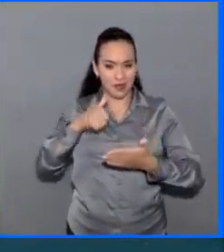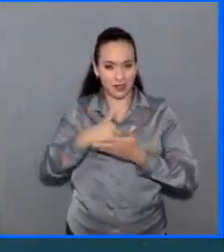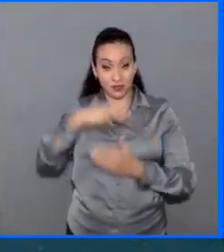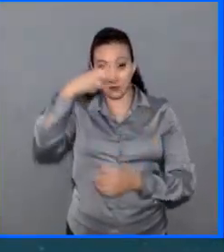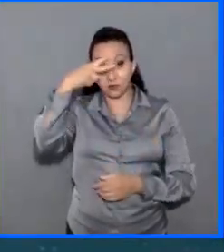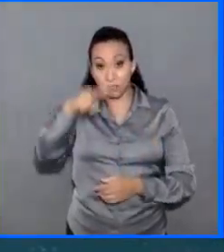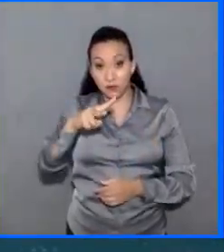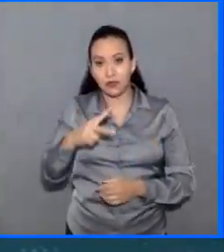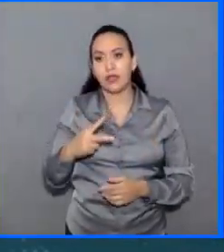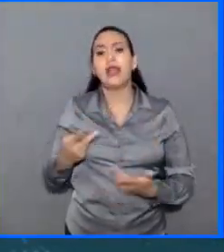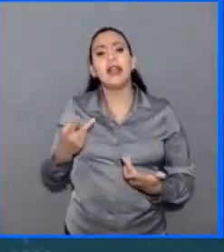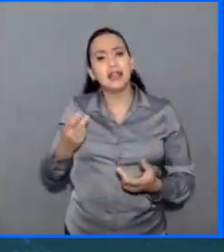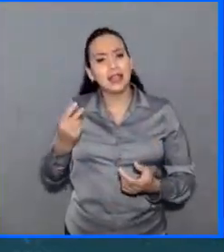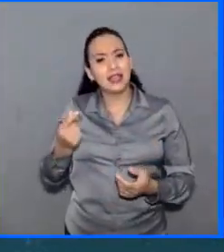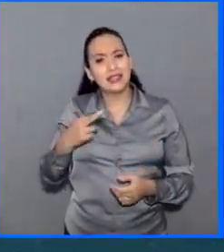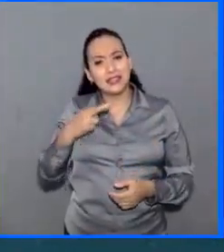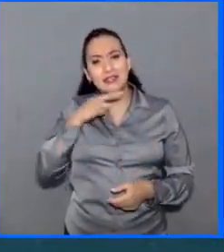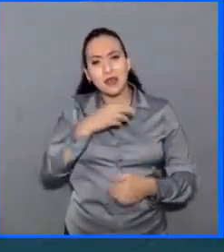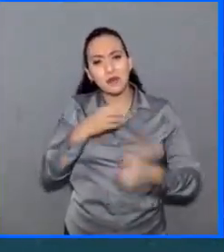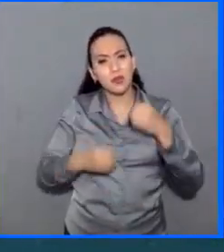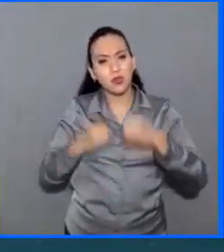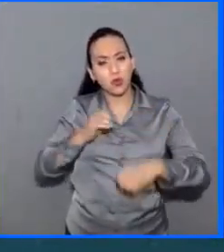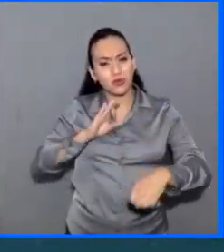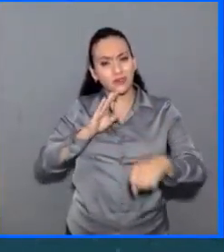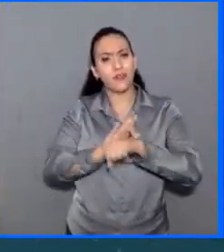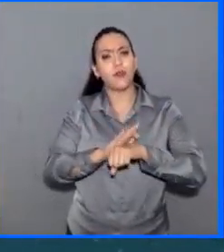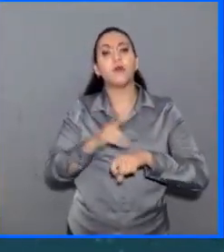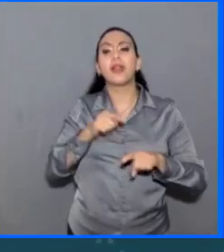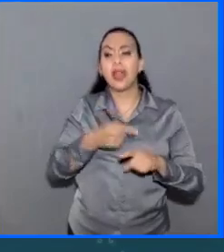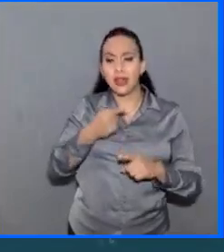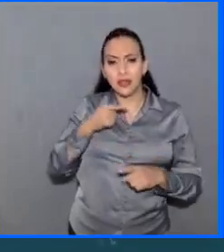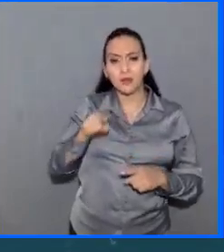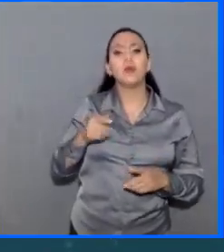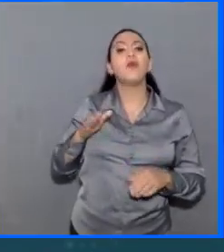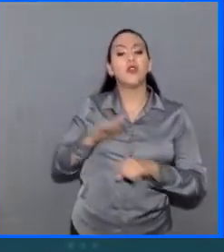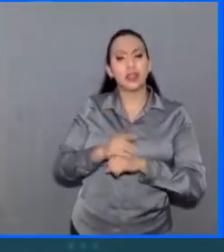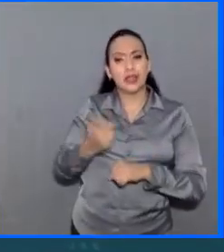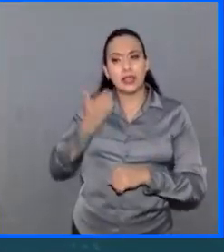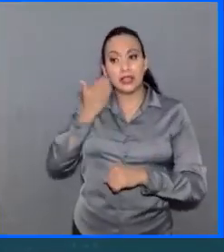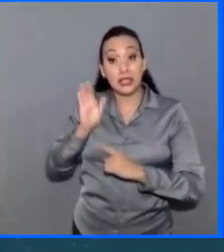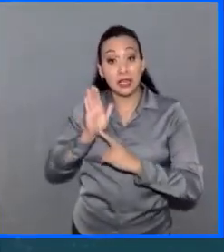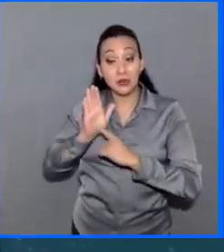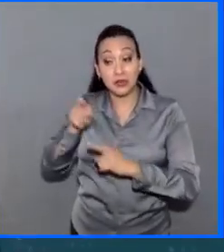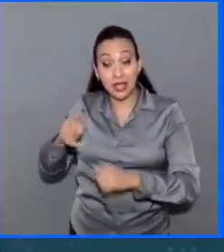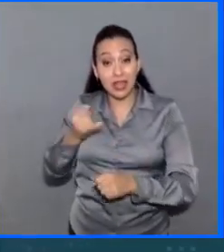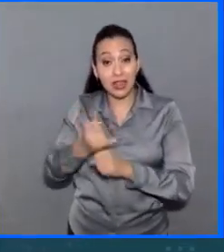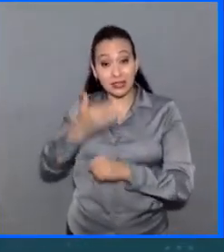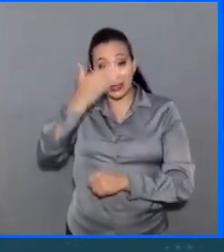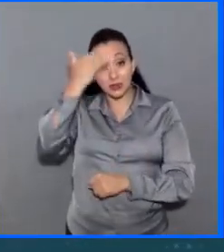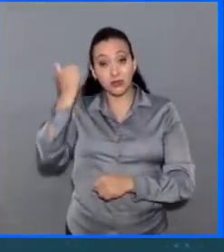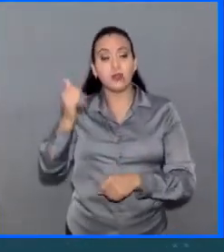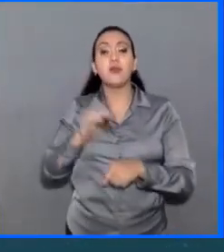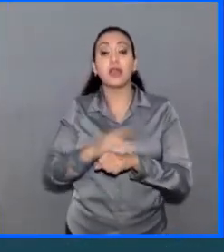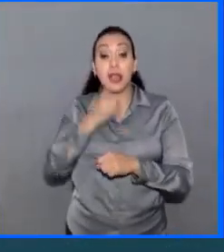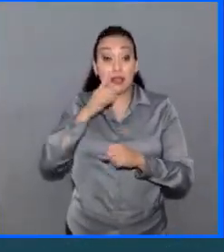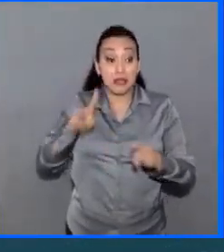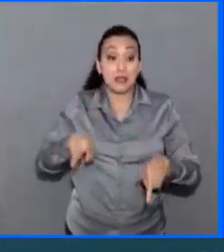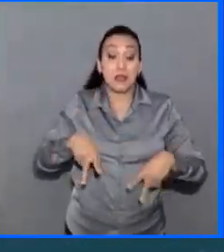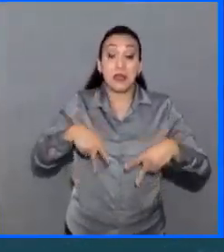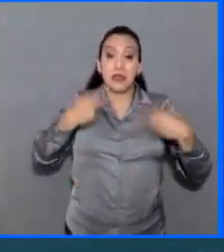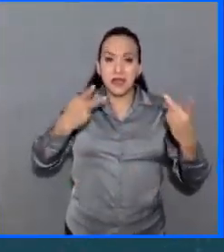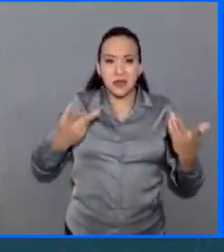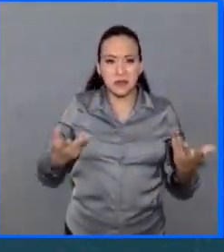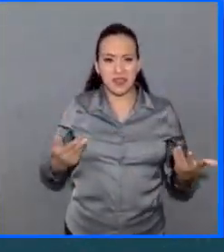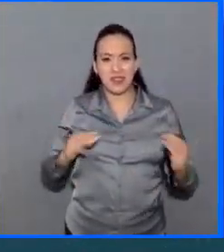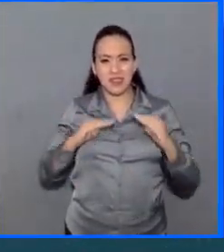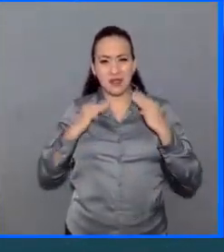lo antes posible el juicio de amparo que promovió, con el que busca demostrar su inocencia por el delito de narcotráfico. Señaló que ya